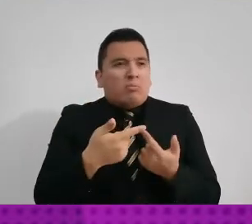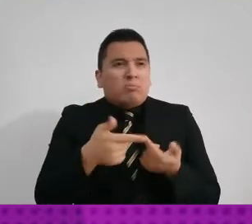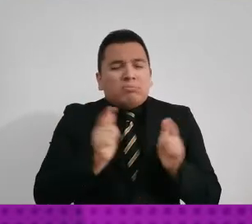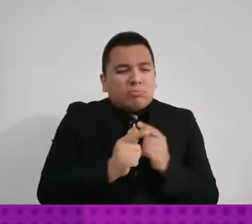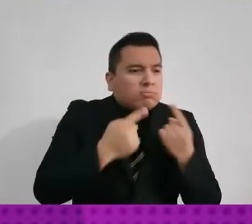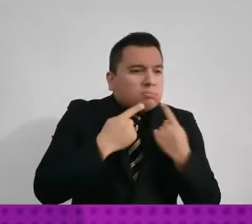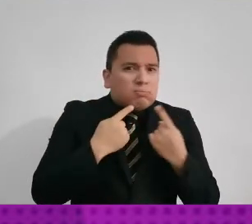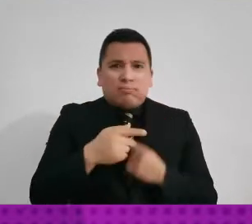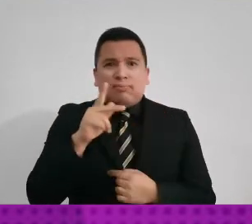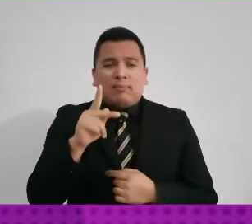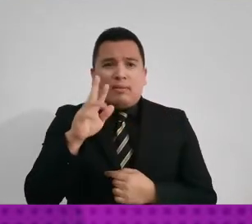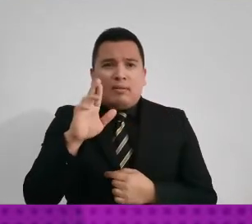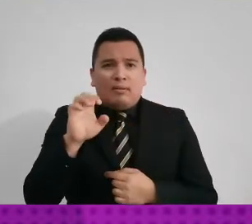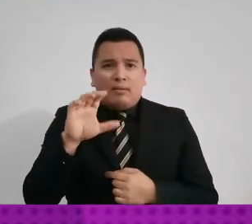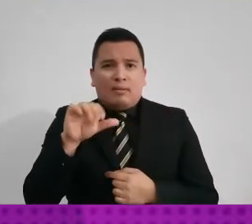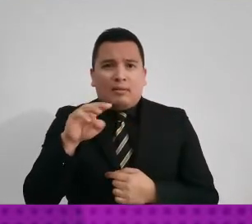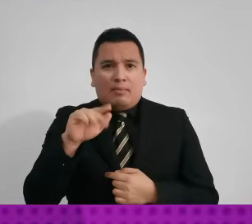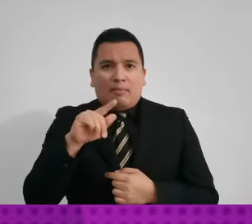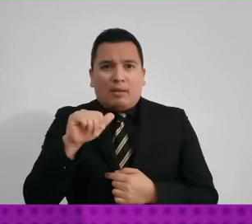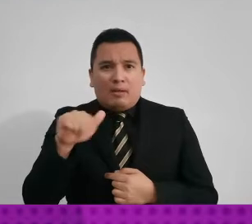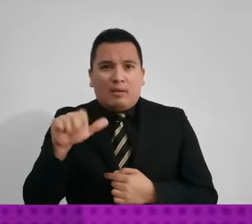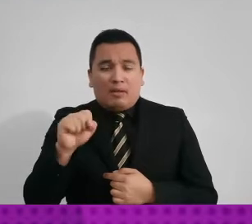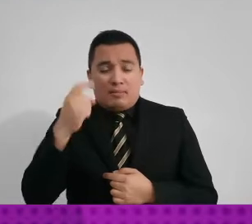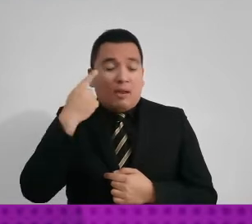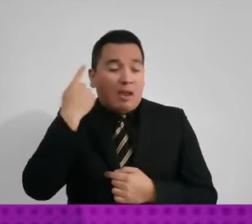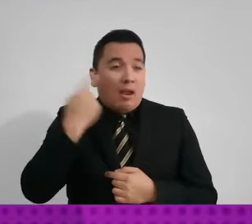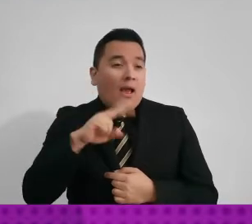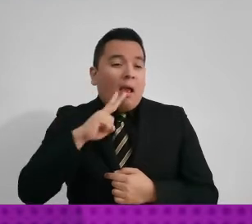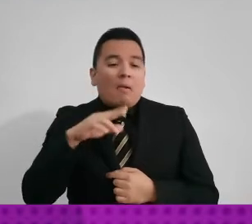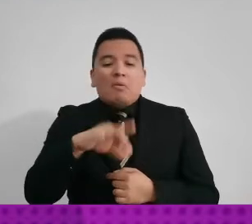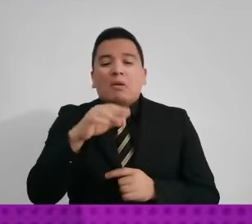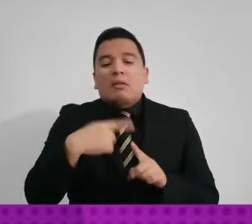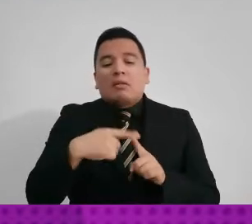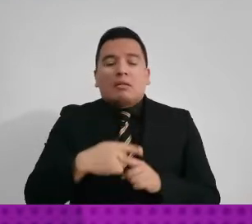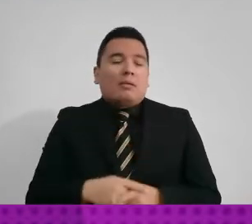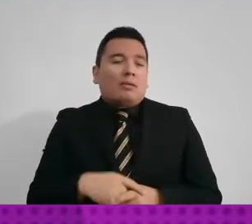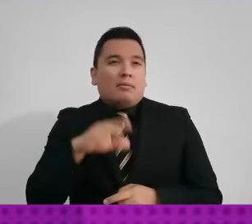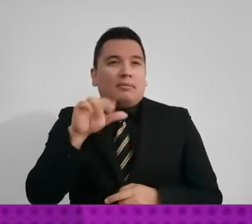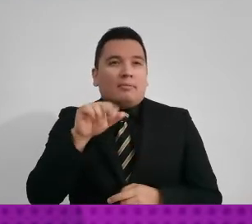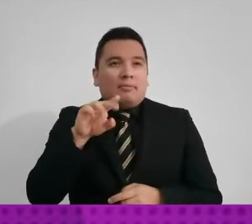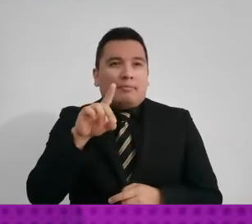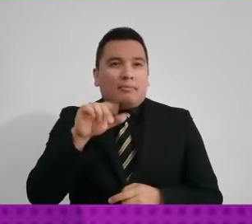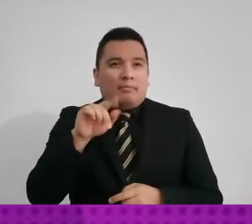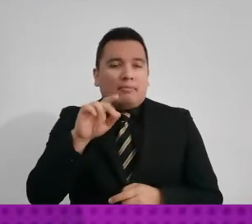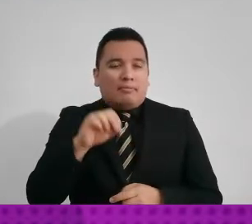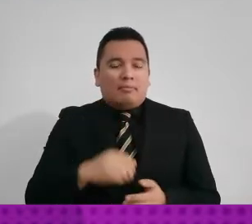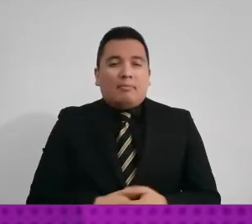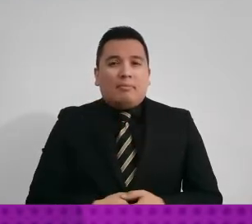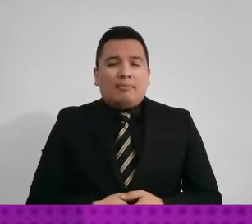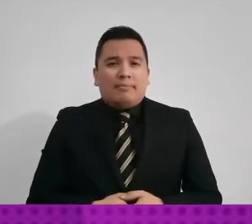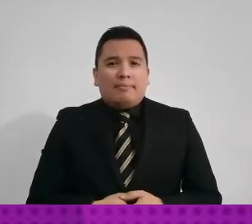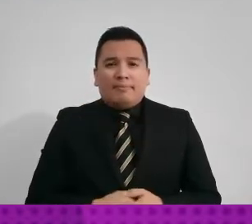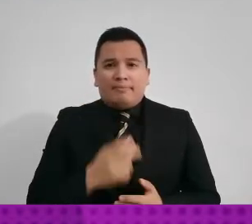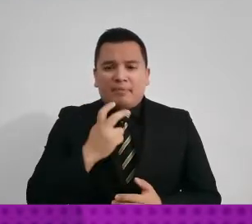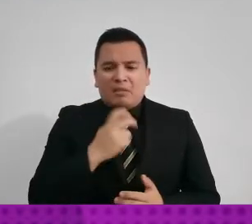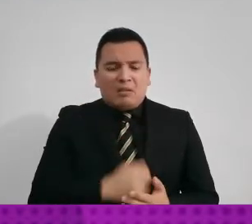precampañas para posteriormente decidir quiénes serán sus candidatas y candidatos. Entonces, mientras los que son